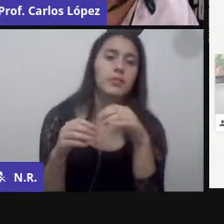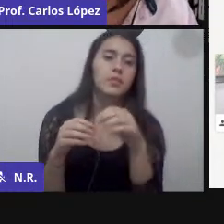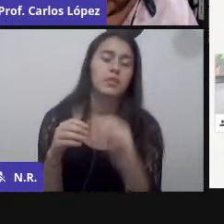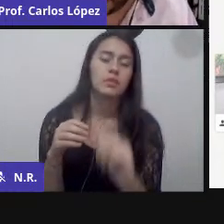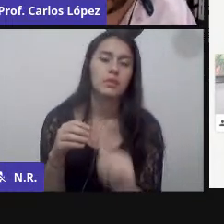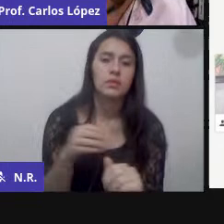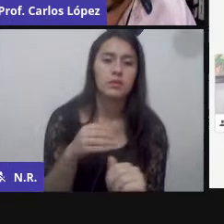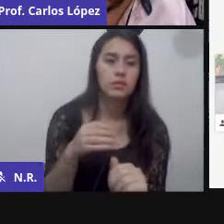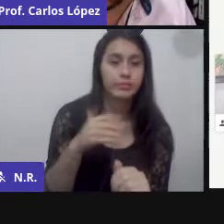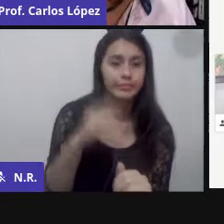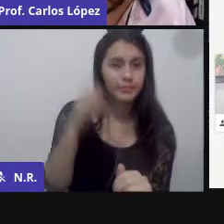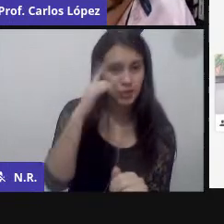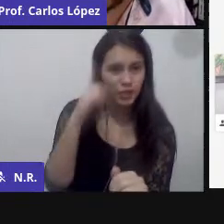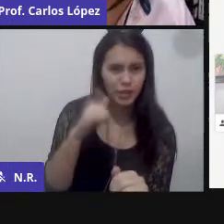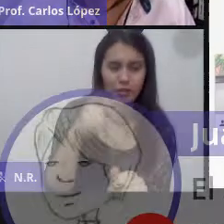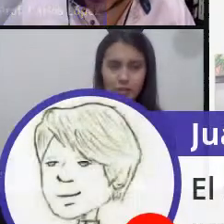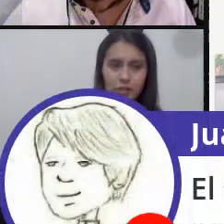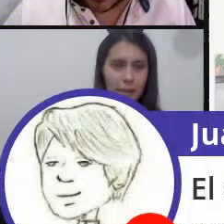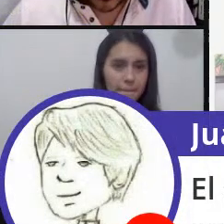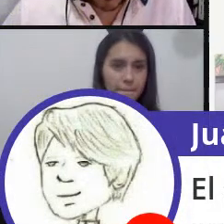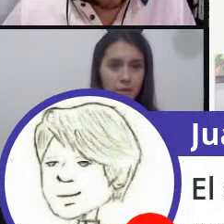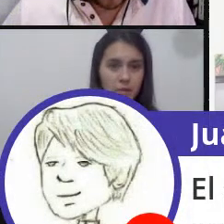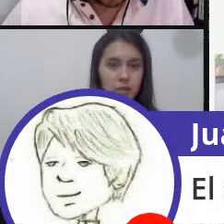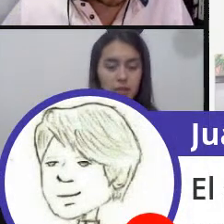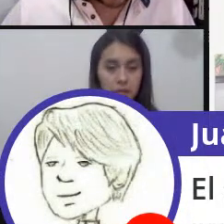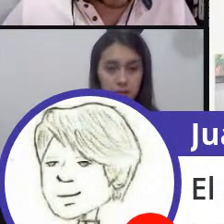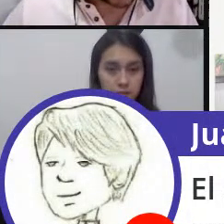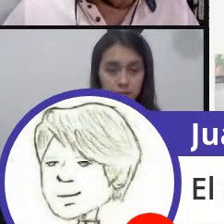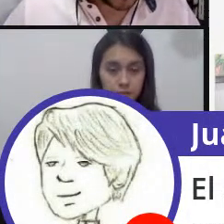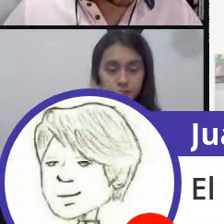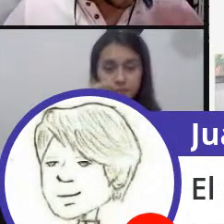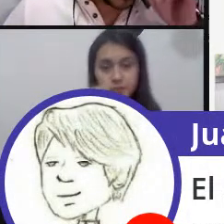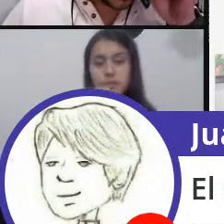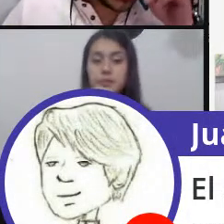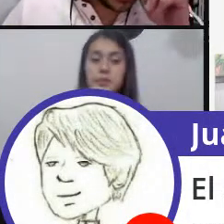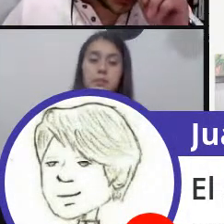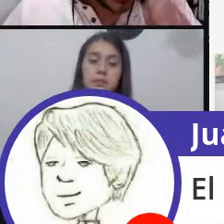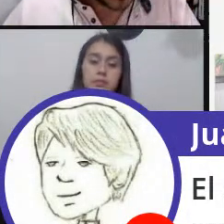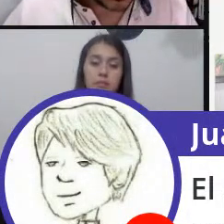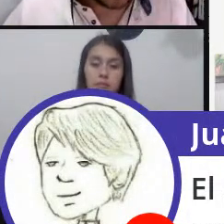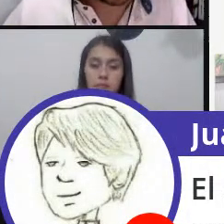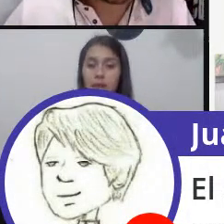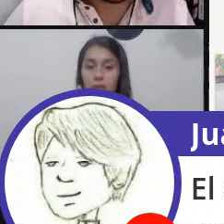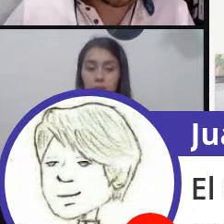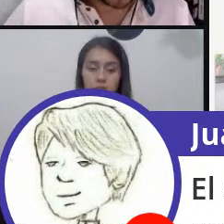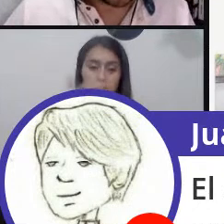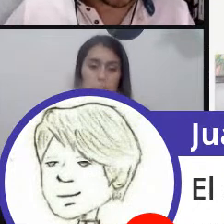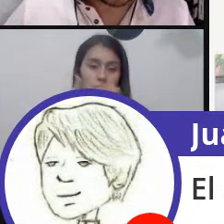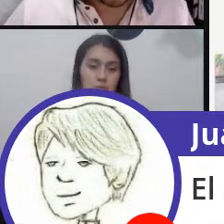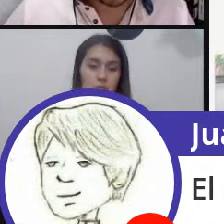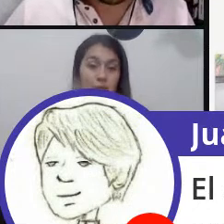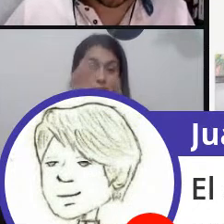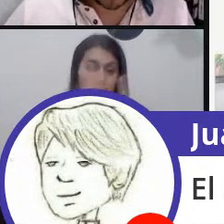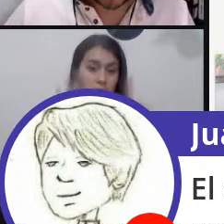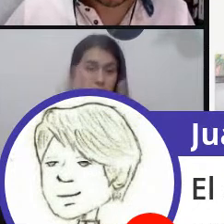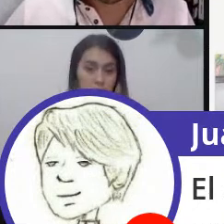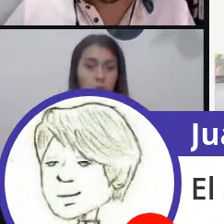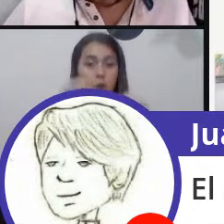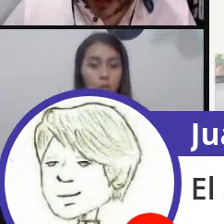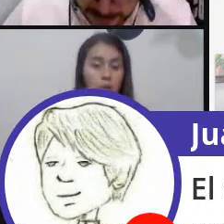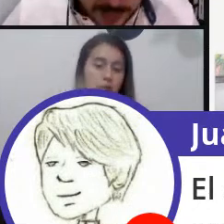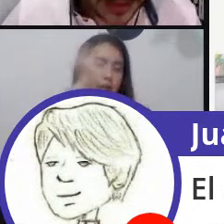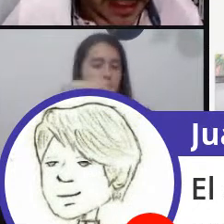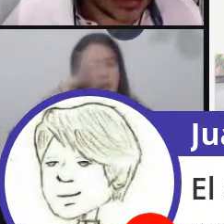me parece una muy buena pregunta. Juan Carlos Galindo pregunta, ¿el StreamYard solo permite mostrar diapositivas o se puede rayar pantalla de gran forma de